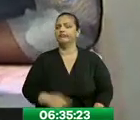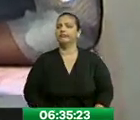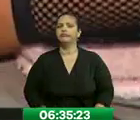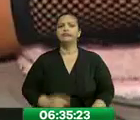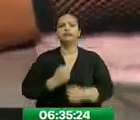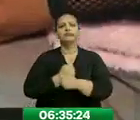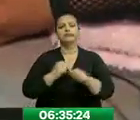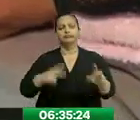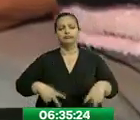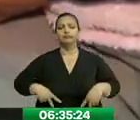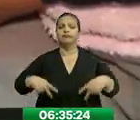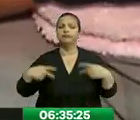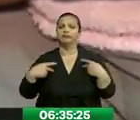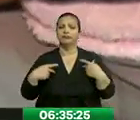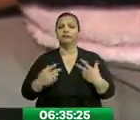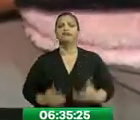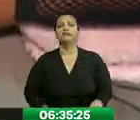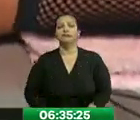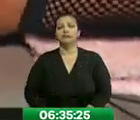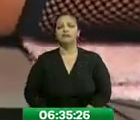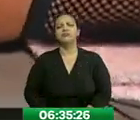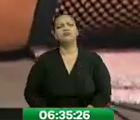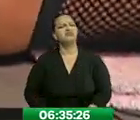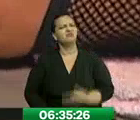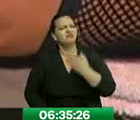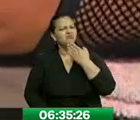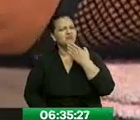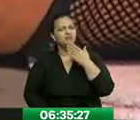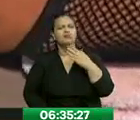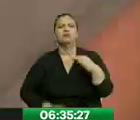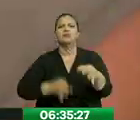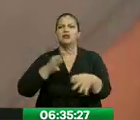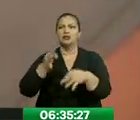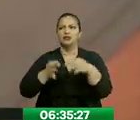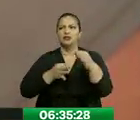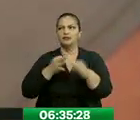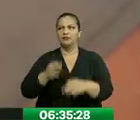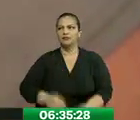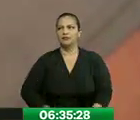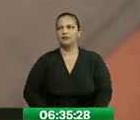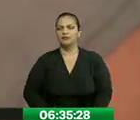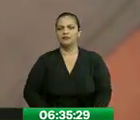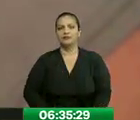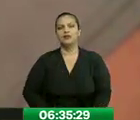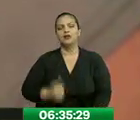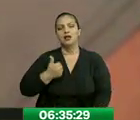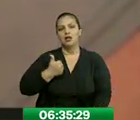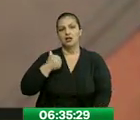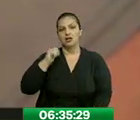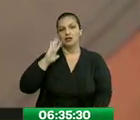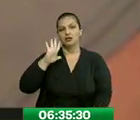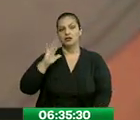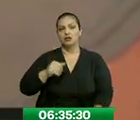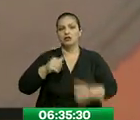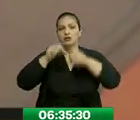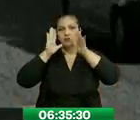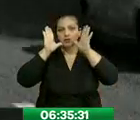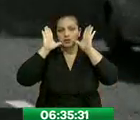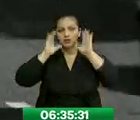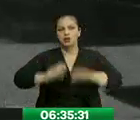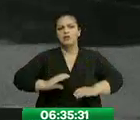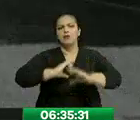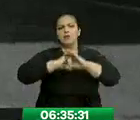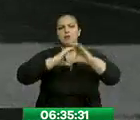le tocó vivir. Para Héctor, este jueves 5 de diciembre será una fecha que nunca olvidará, pues iba en un bus